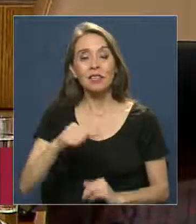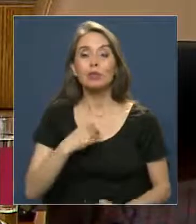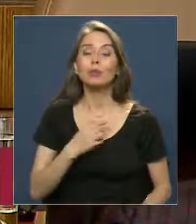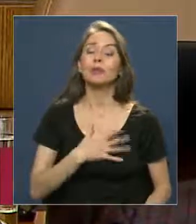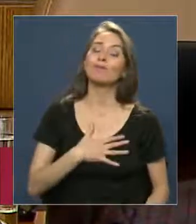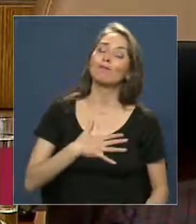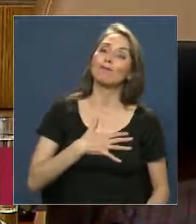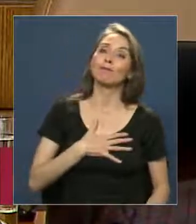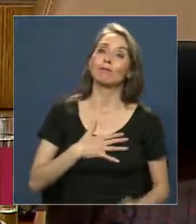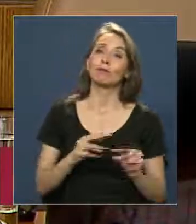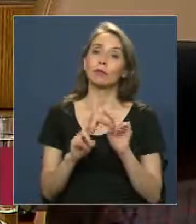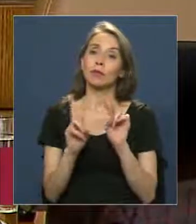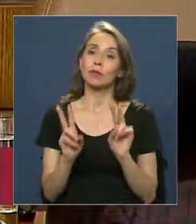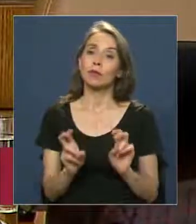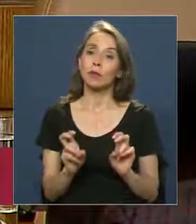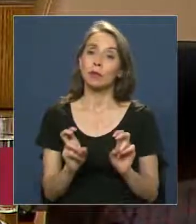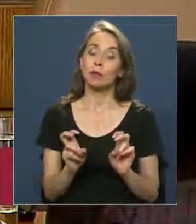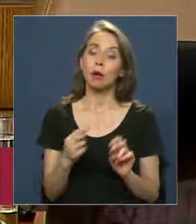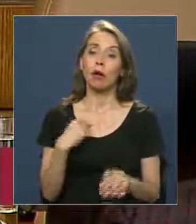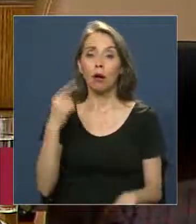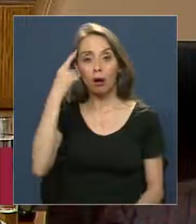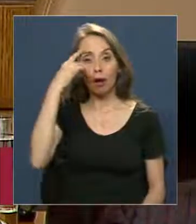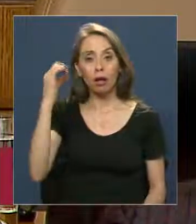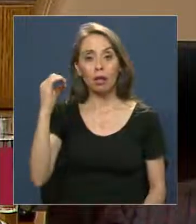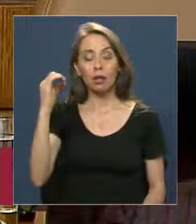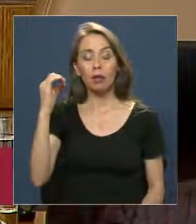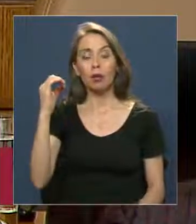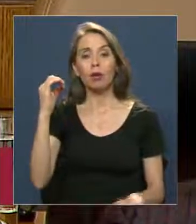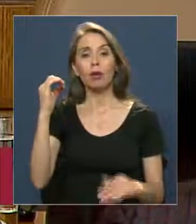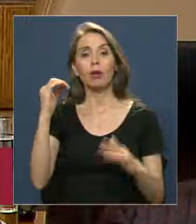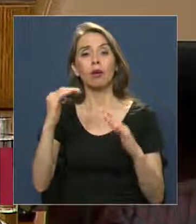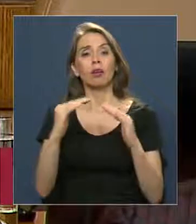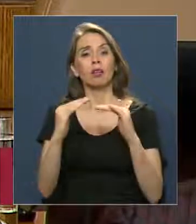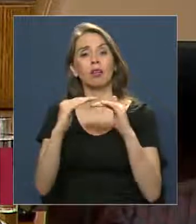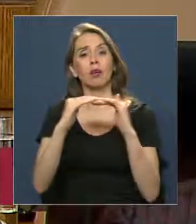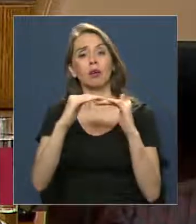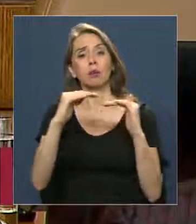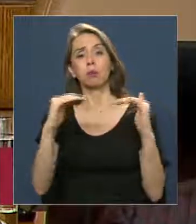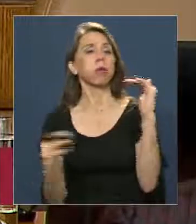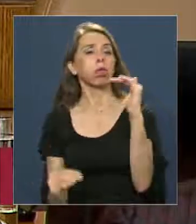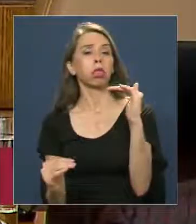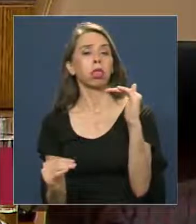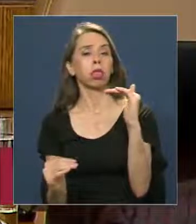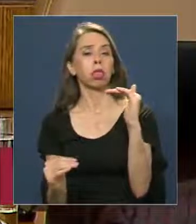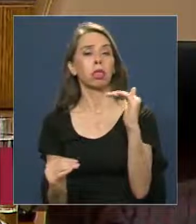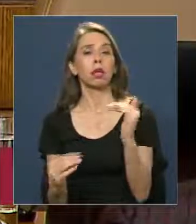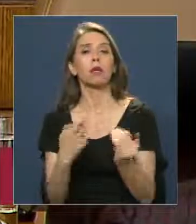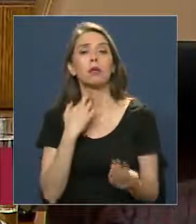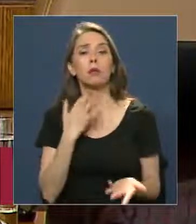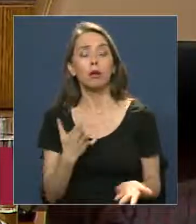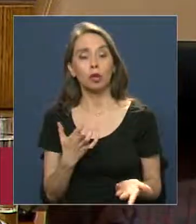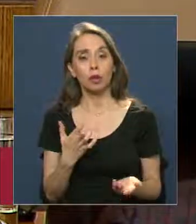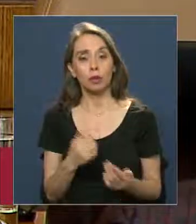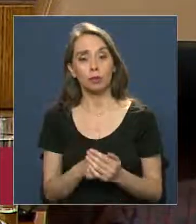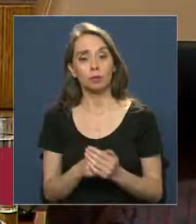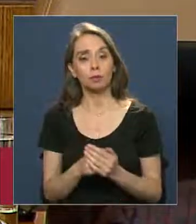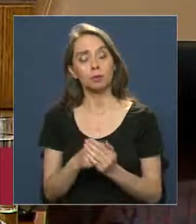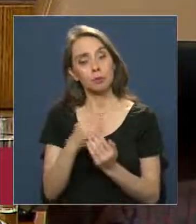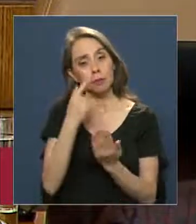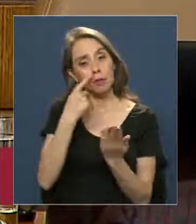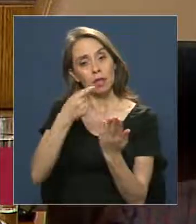cual sin duda creo que hay ahí un desbalance. ¿Y por qué lo digo? Cuando uno revisa las